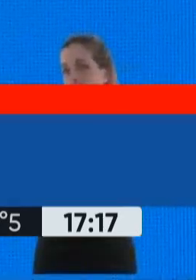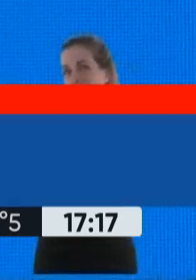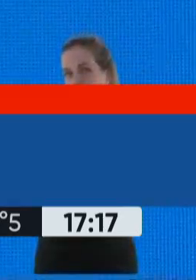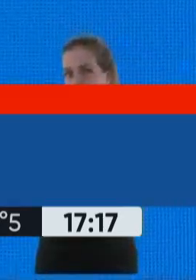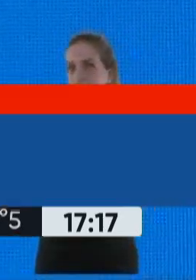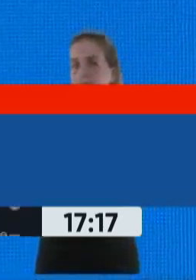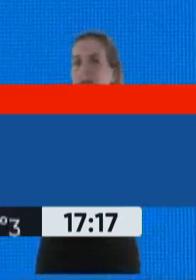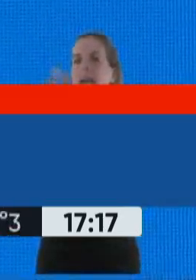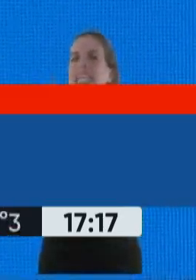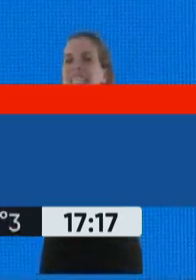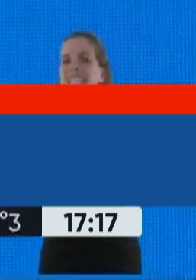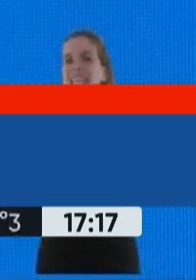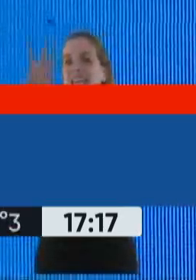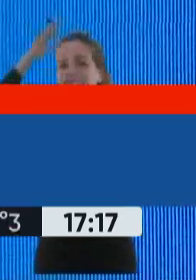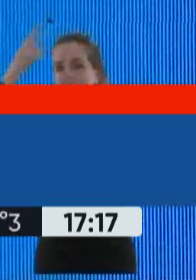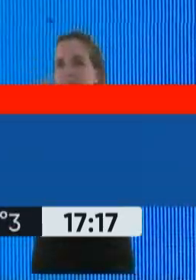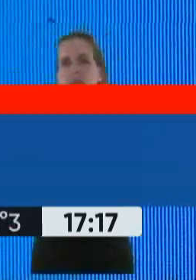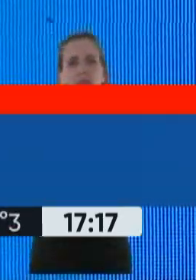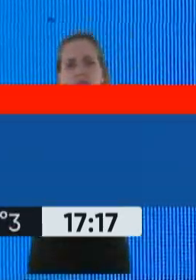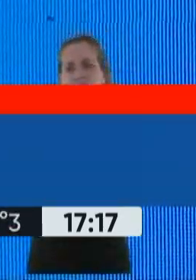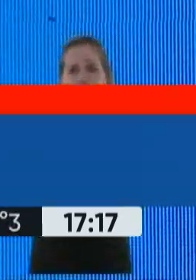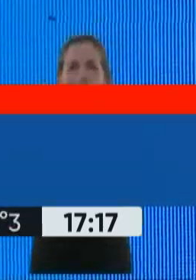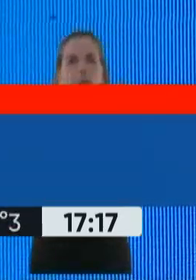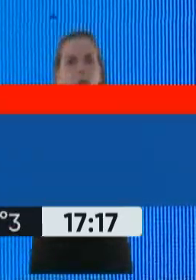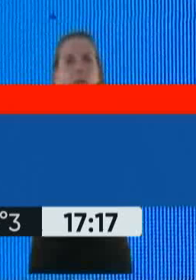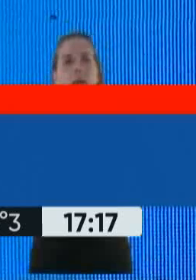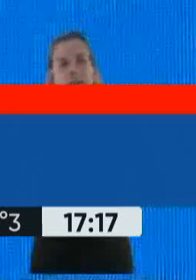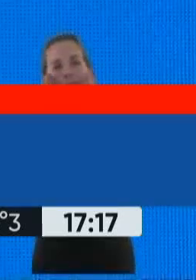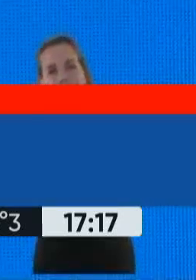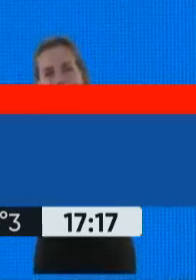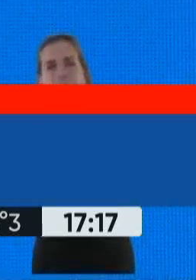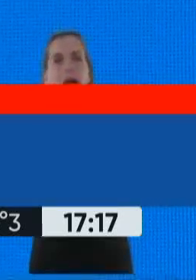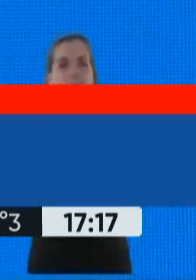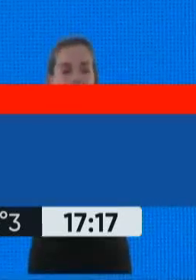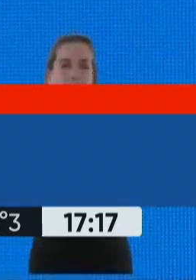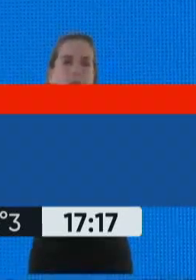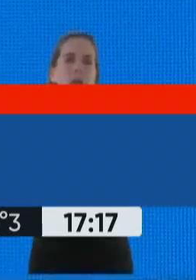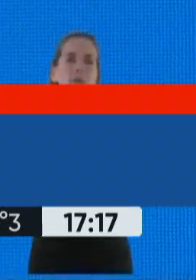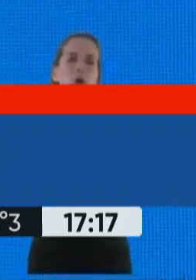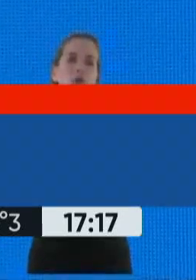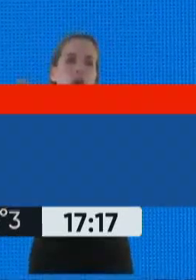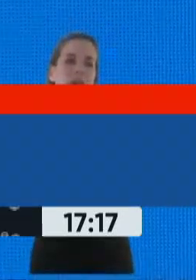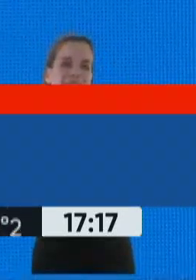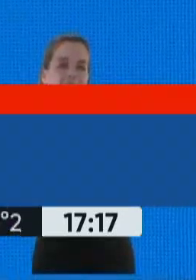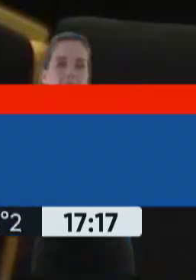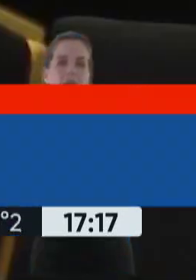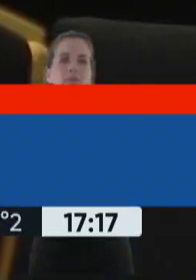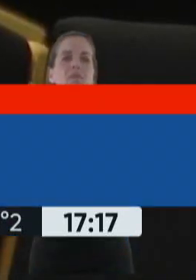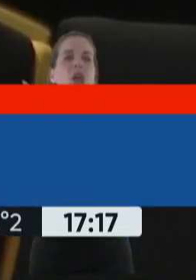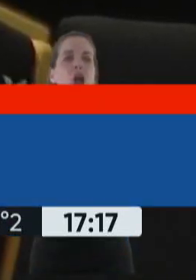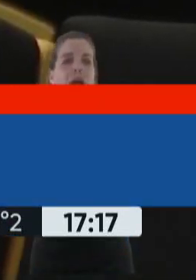Vamos a ocuparnos de los que en una manta muestran sus artesanías. Vamos a